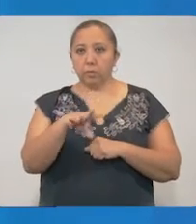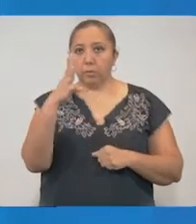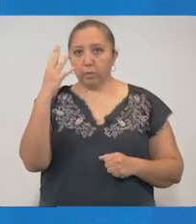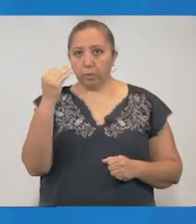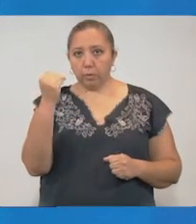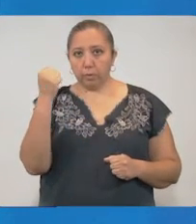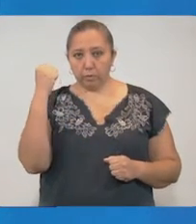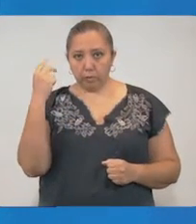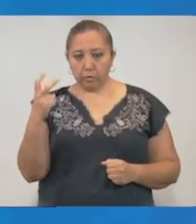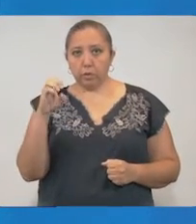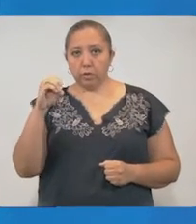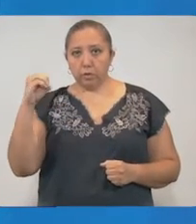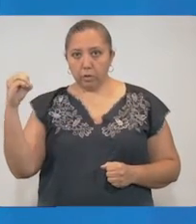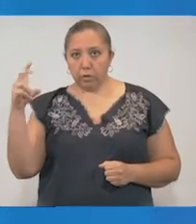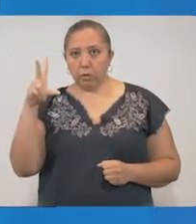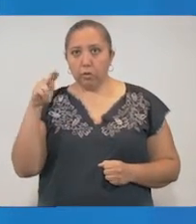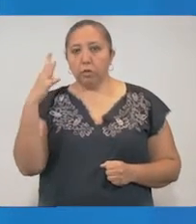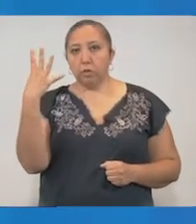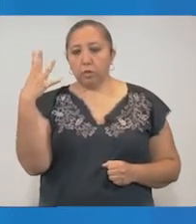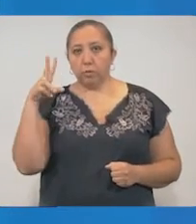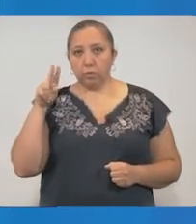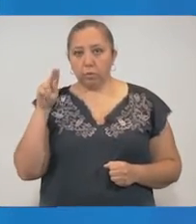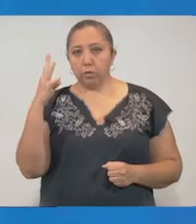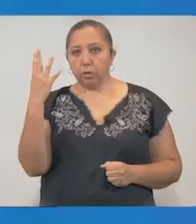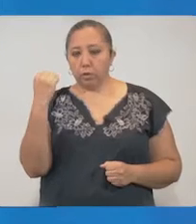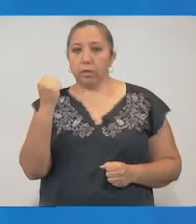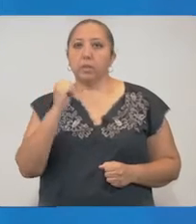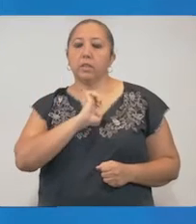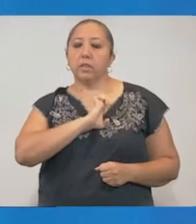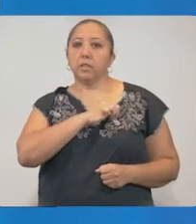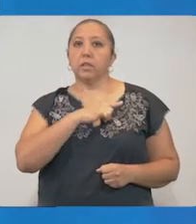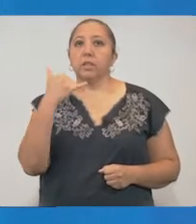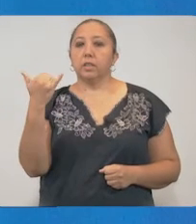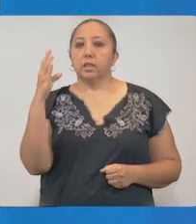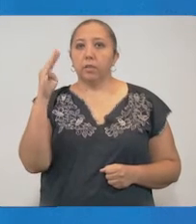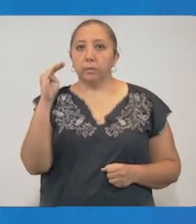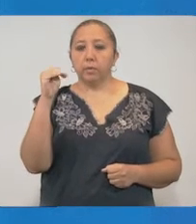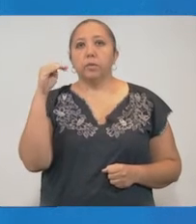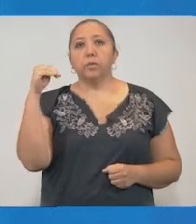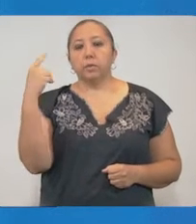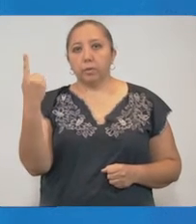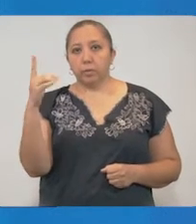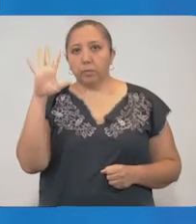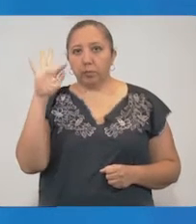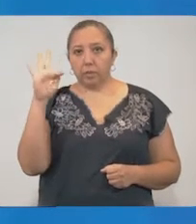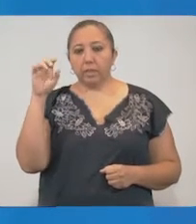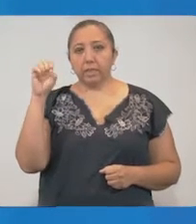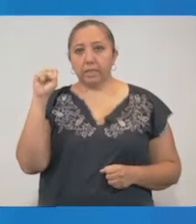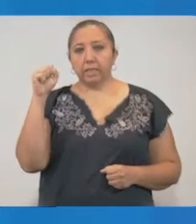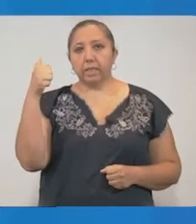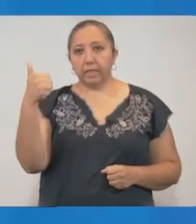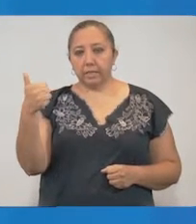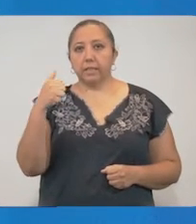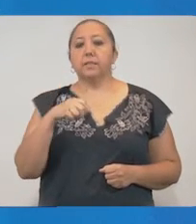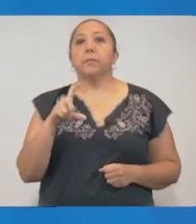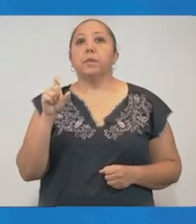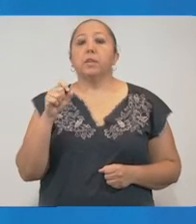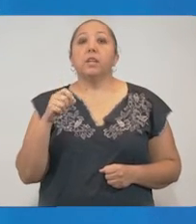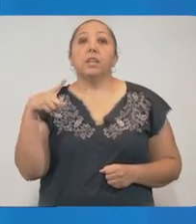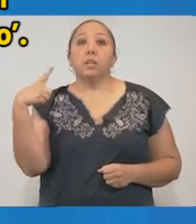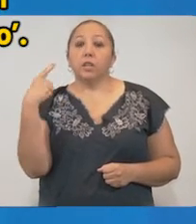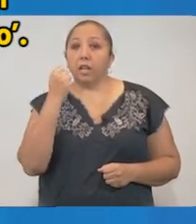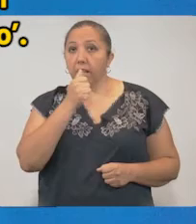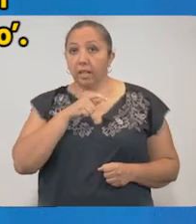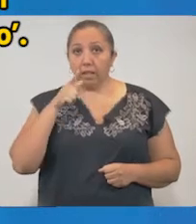9992-008489 en español y 9991-406622 en